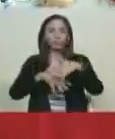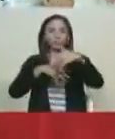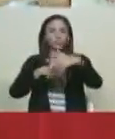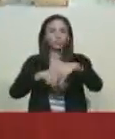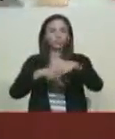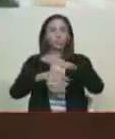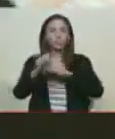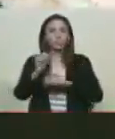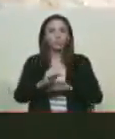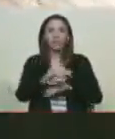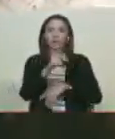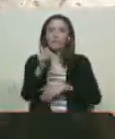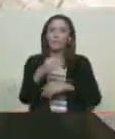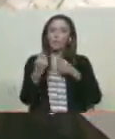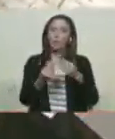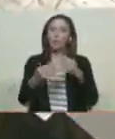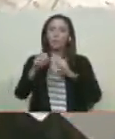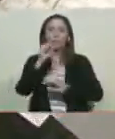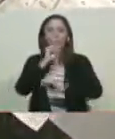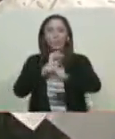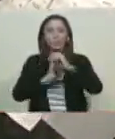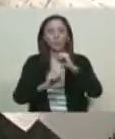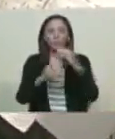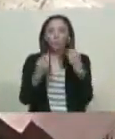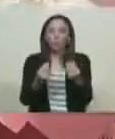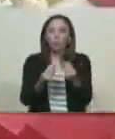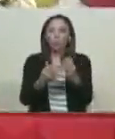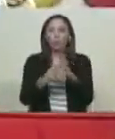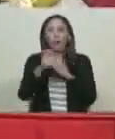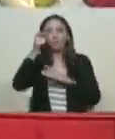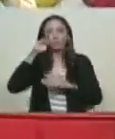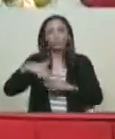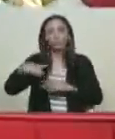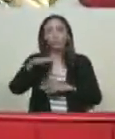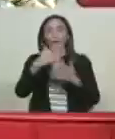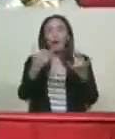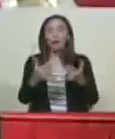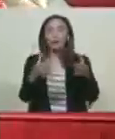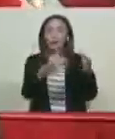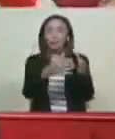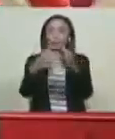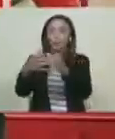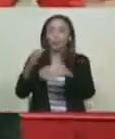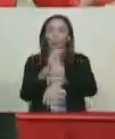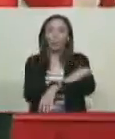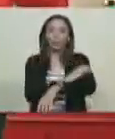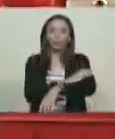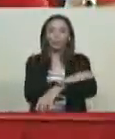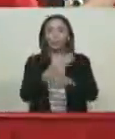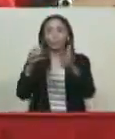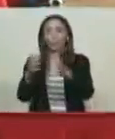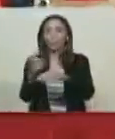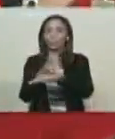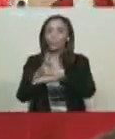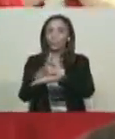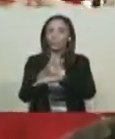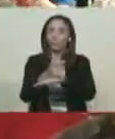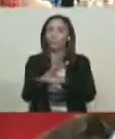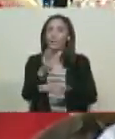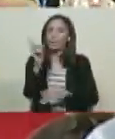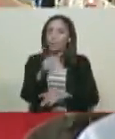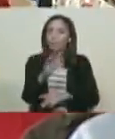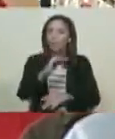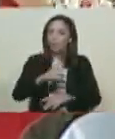que esto es una batalla entre el pueblo de Venezuela y la oligarquía. Incluso se preguntó si puede venir